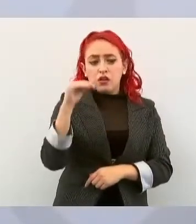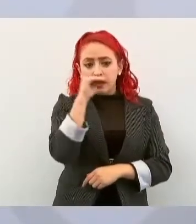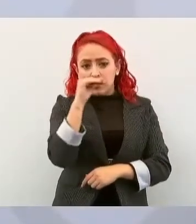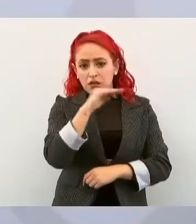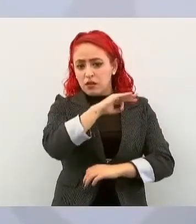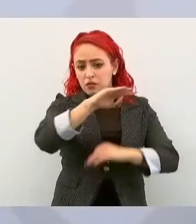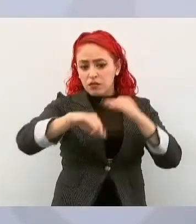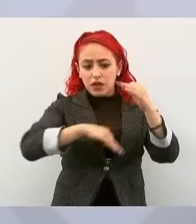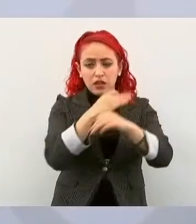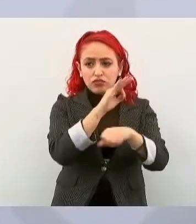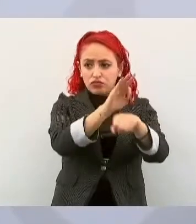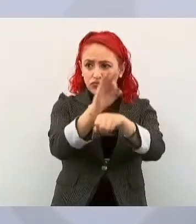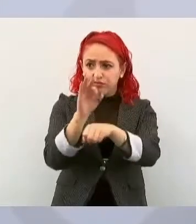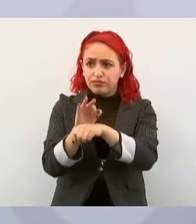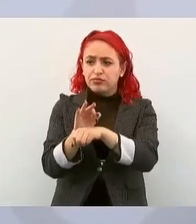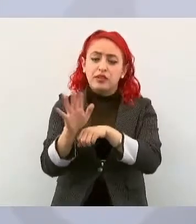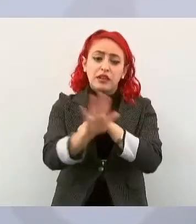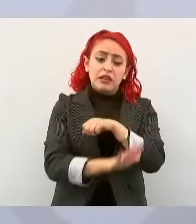gratuita.